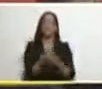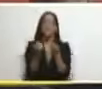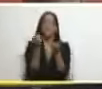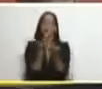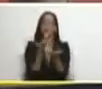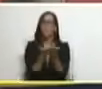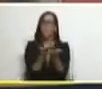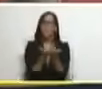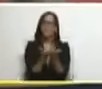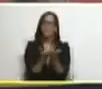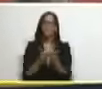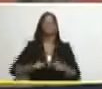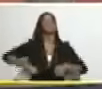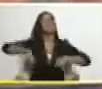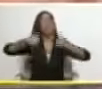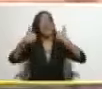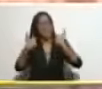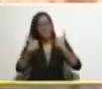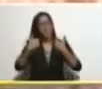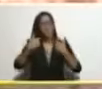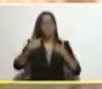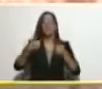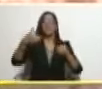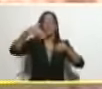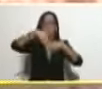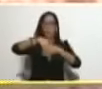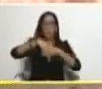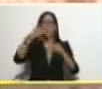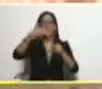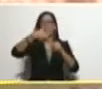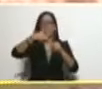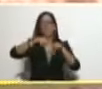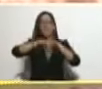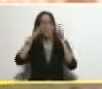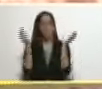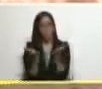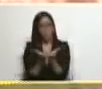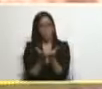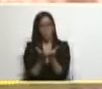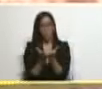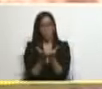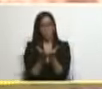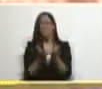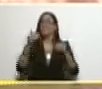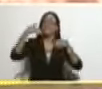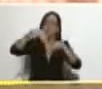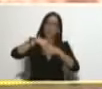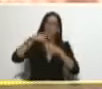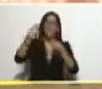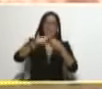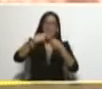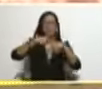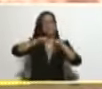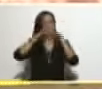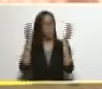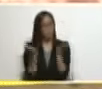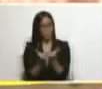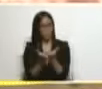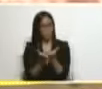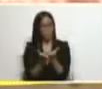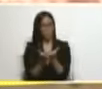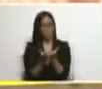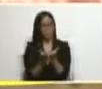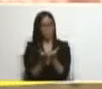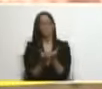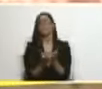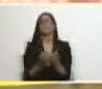de la mayor reserva de petróleo del mundo, de las mayores reservas de gas del mundo, de las mayores reservas